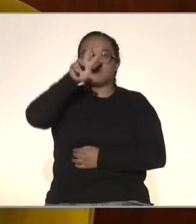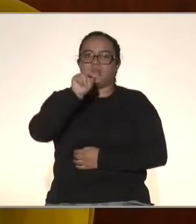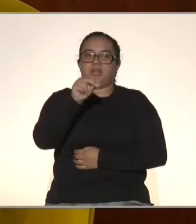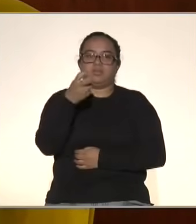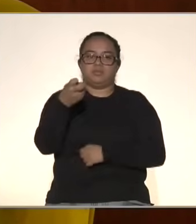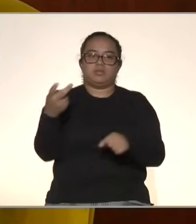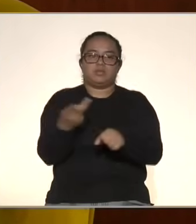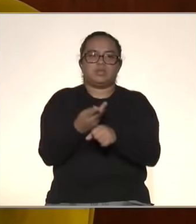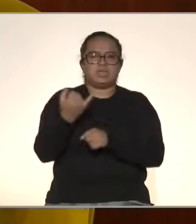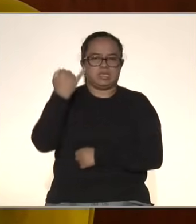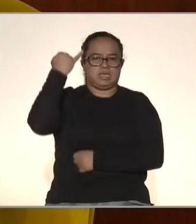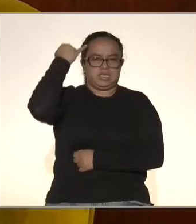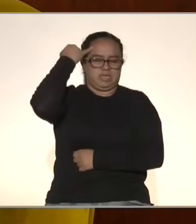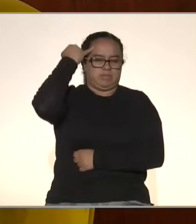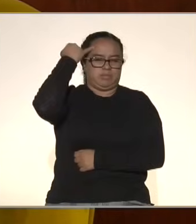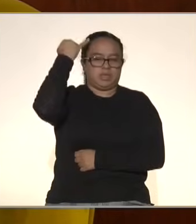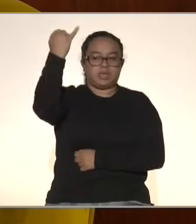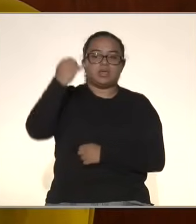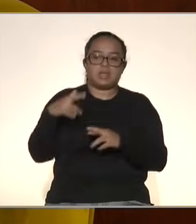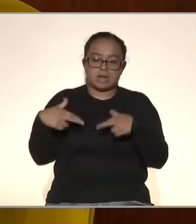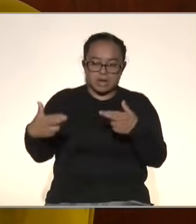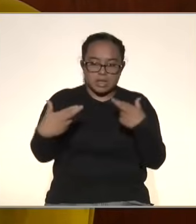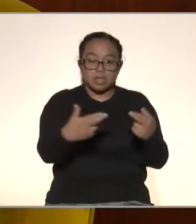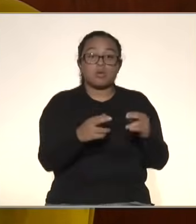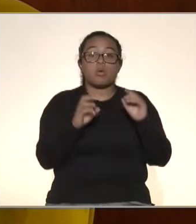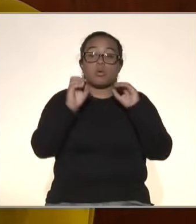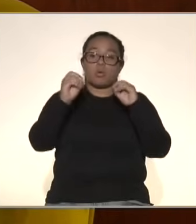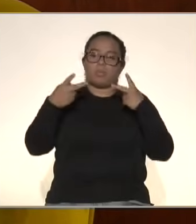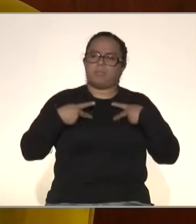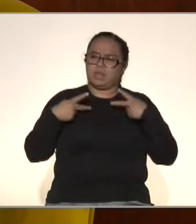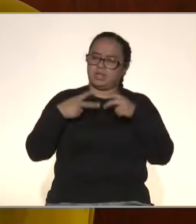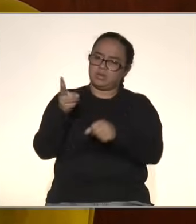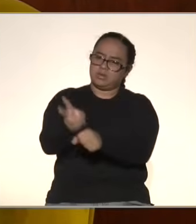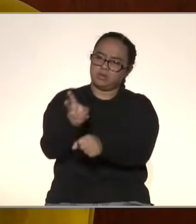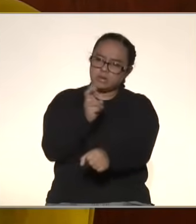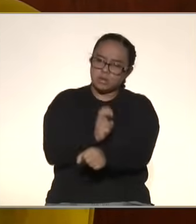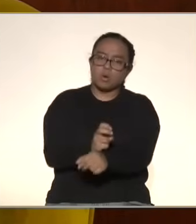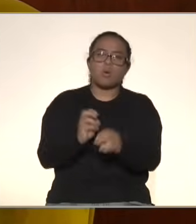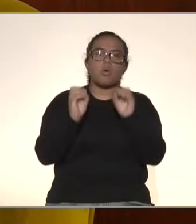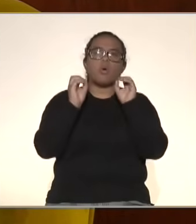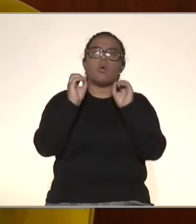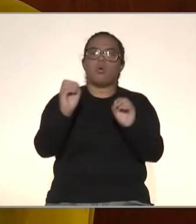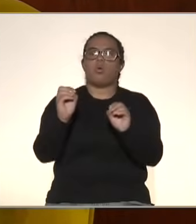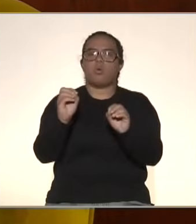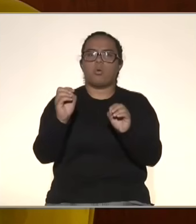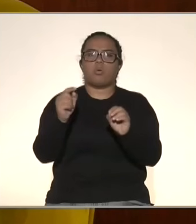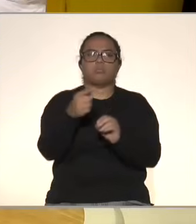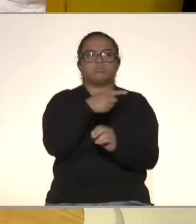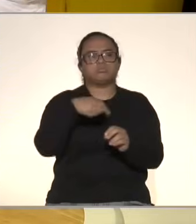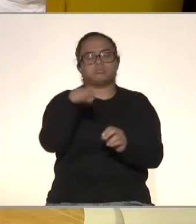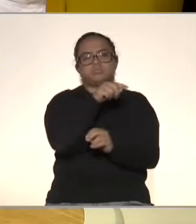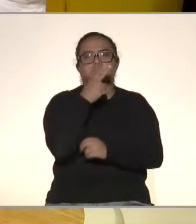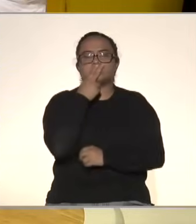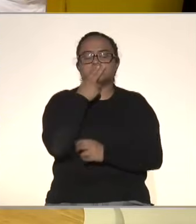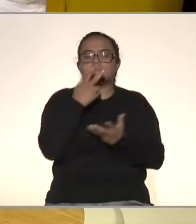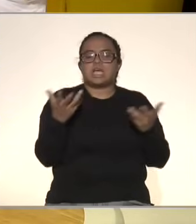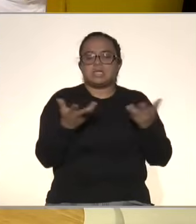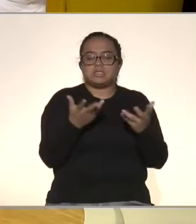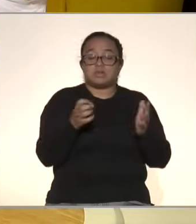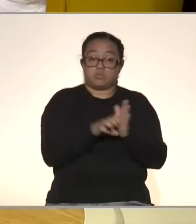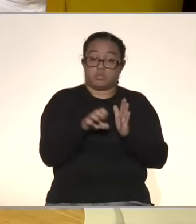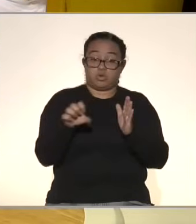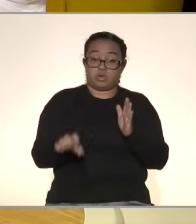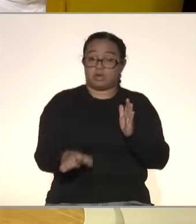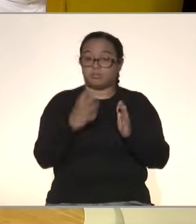de eso, pero imagínate también los regalos o las personas invitadas o la dinámica que se va a hacer. Por ejemplo, yo